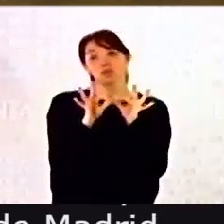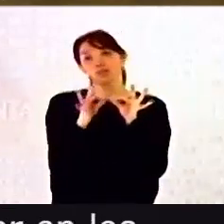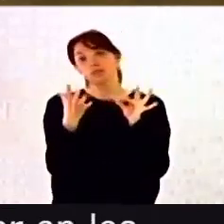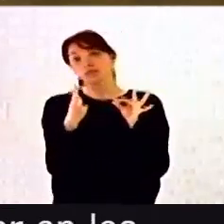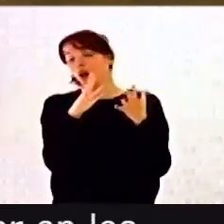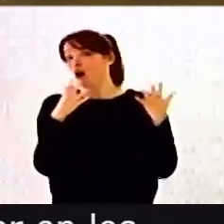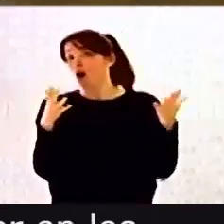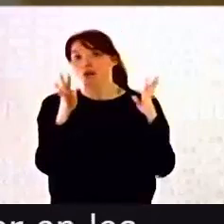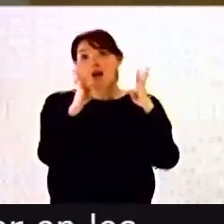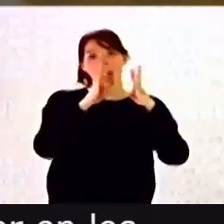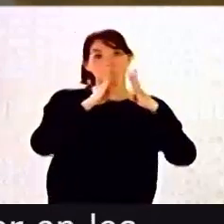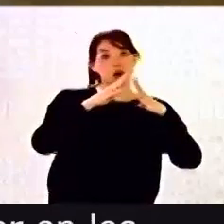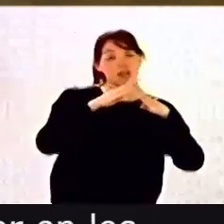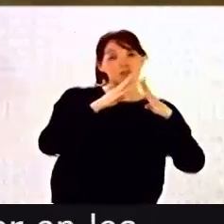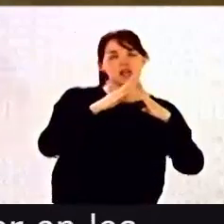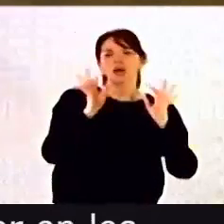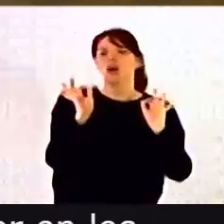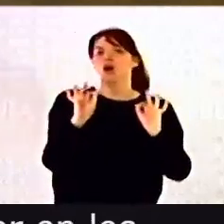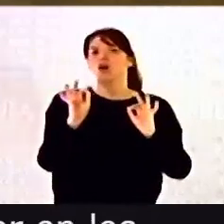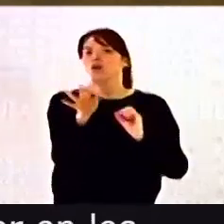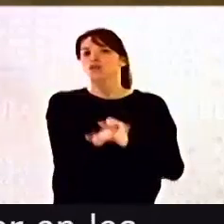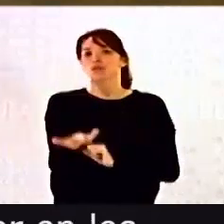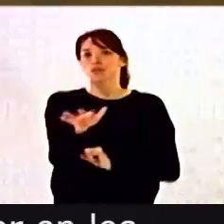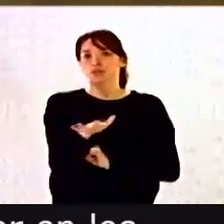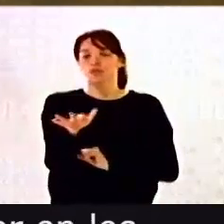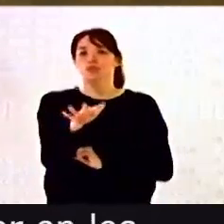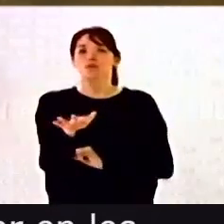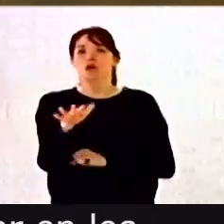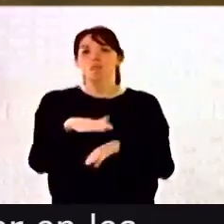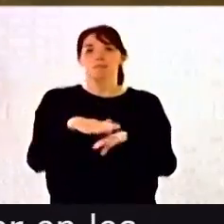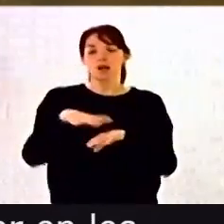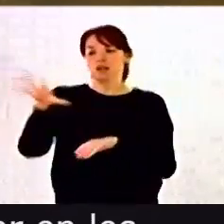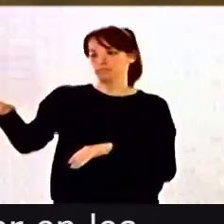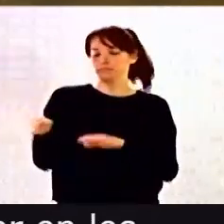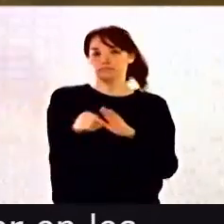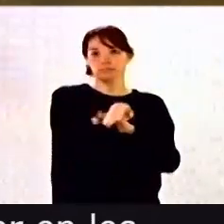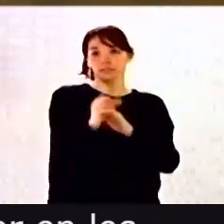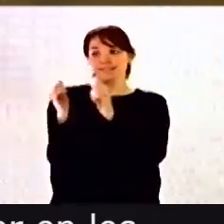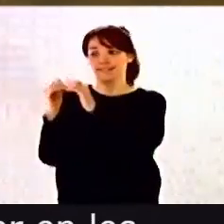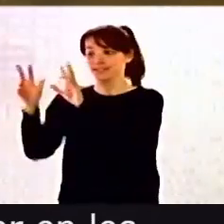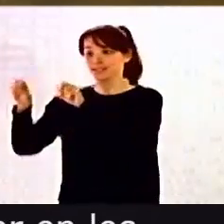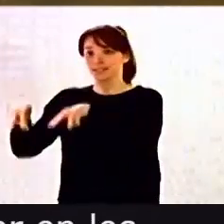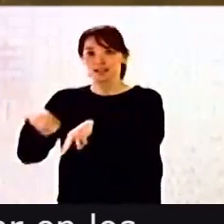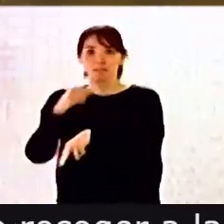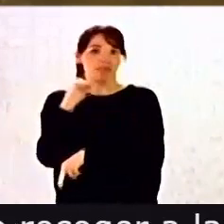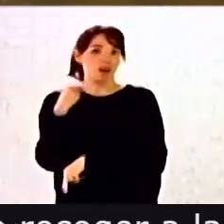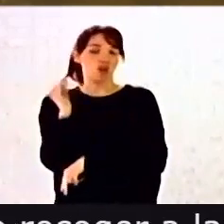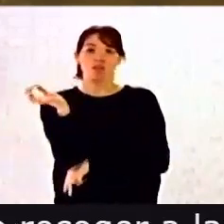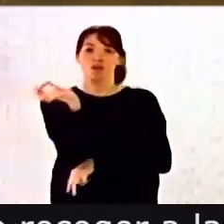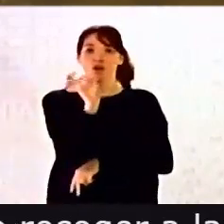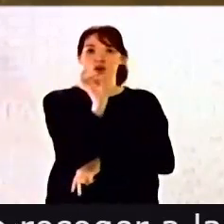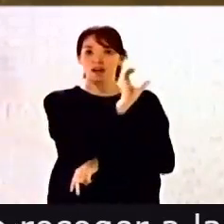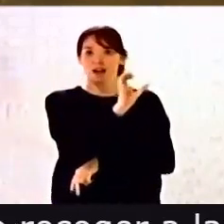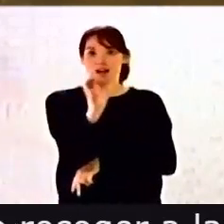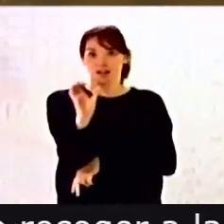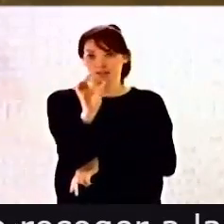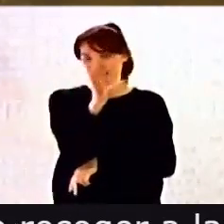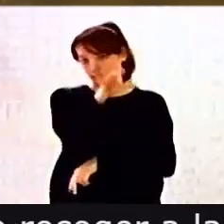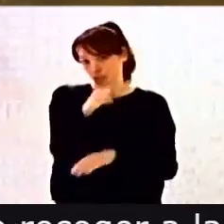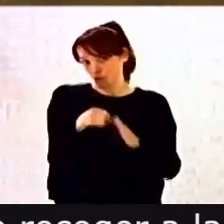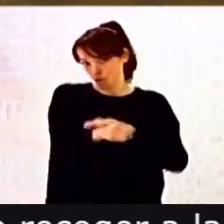el albergue ni en el lugar destinado a recoger a esas personas sin hogar en la ciudad de Badajoz, ni en la ciudad de Cáceres,